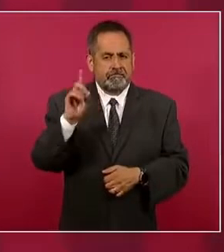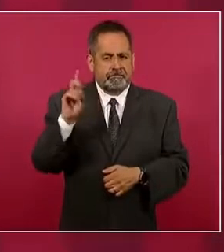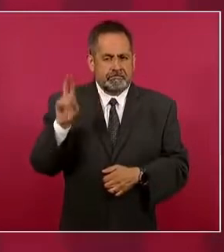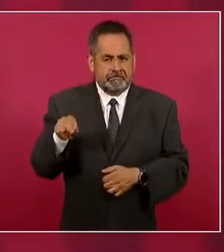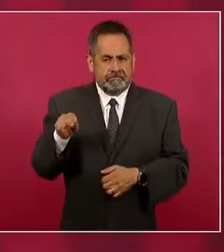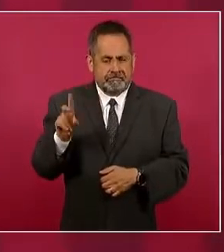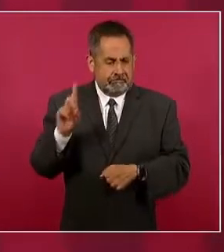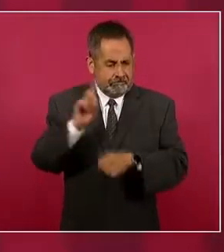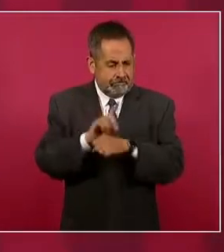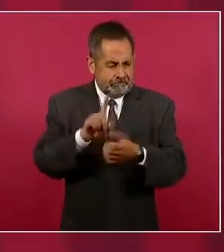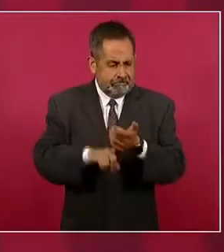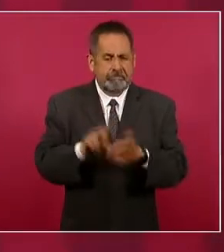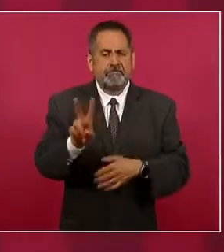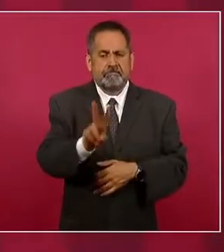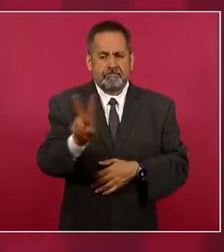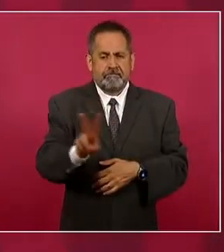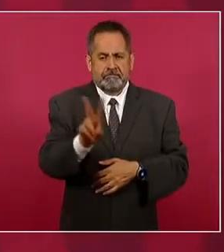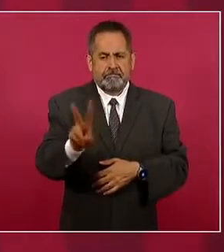el viernes.